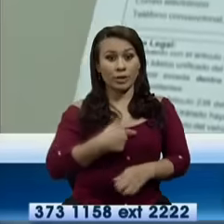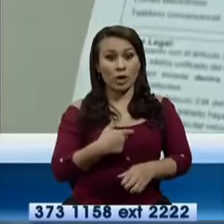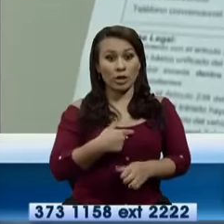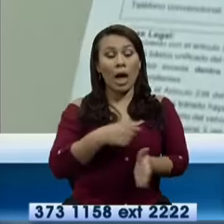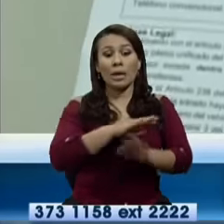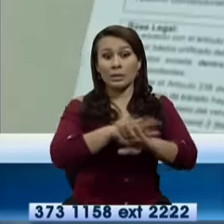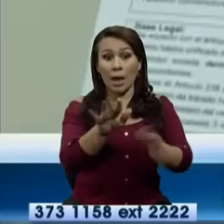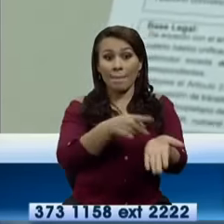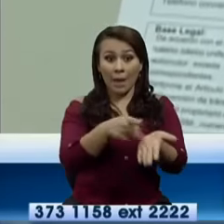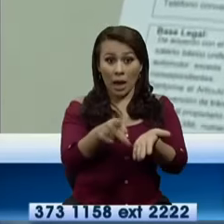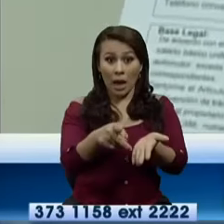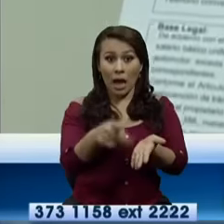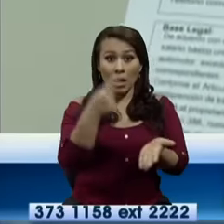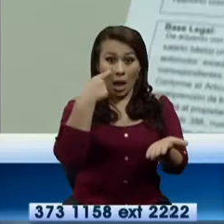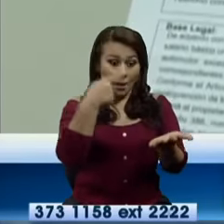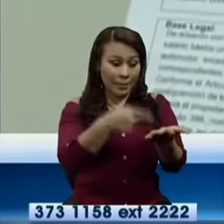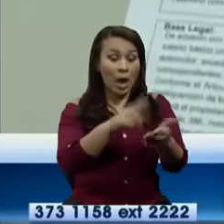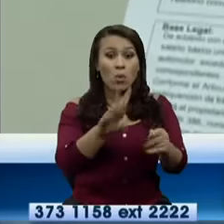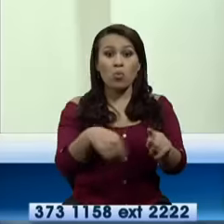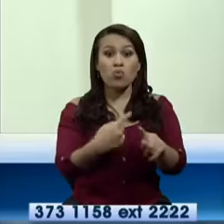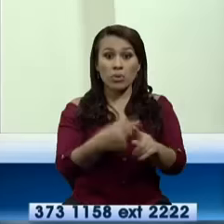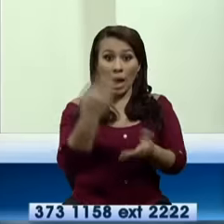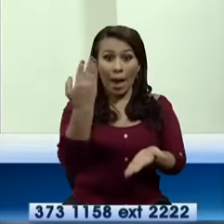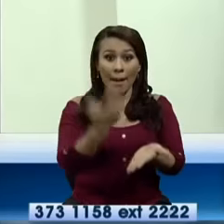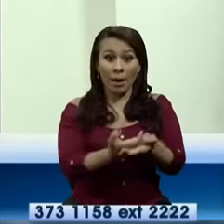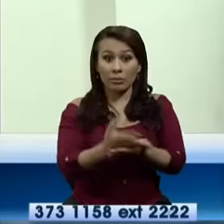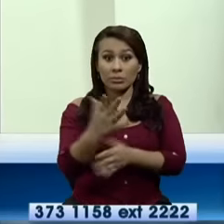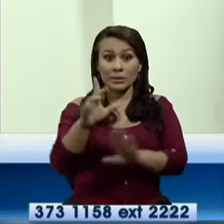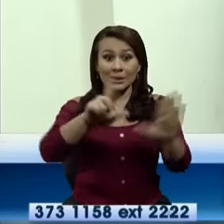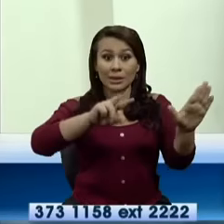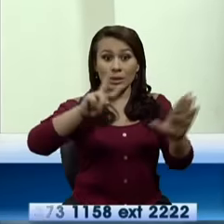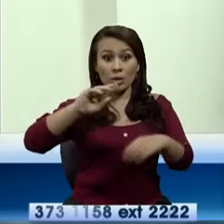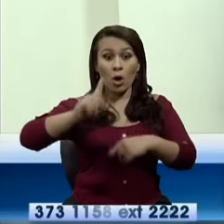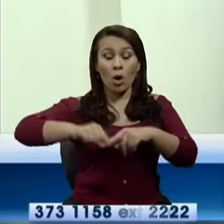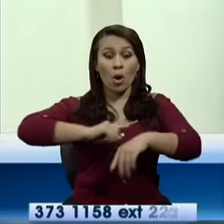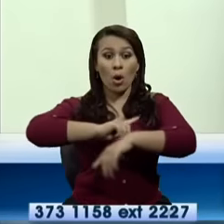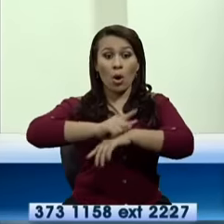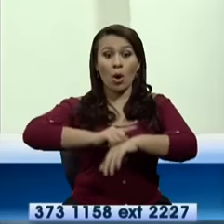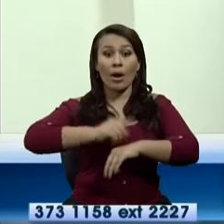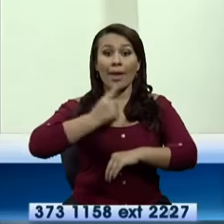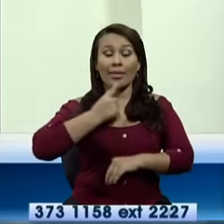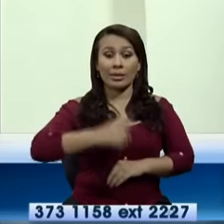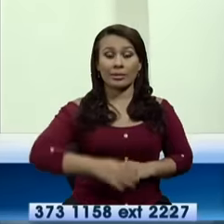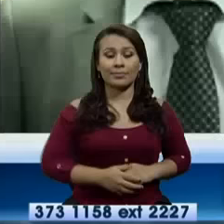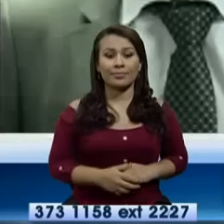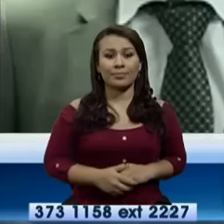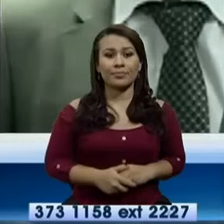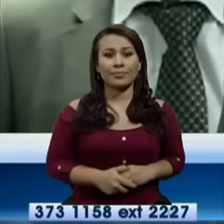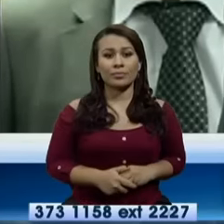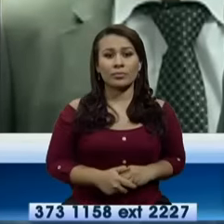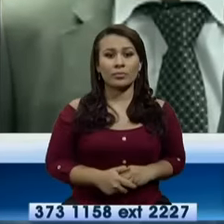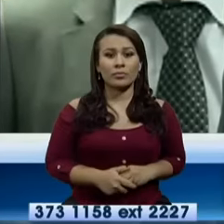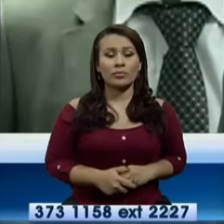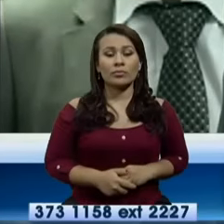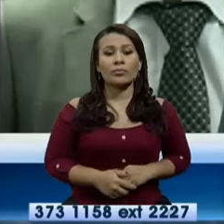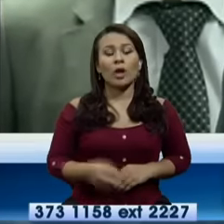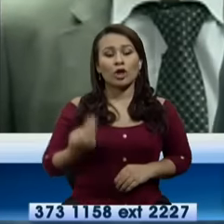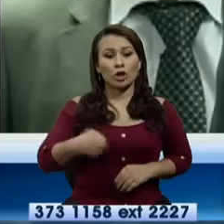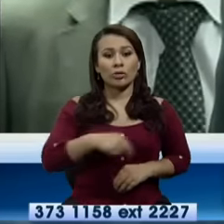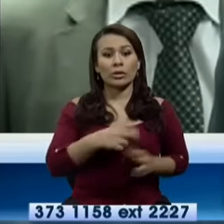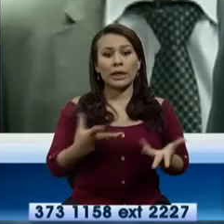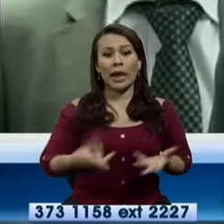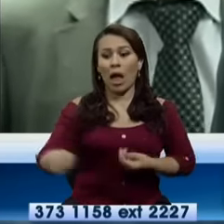cuenta que la infracción no haya sido notificada en la 72 horas luego de suscitado El hecho según lo dictamina la Norma y que se devuelvan los